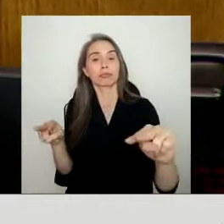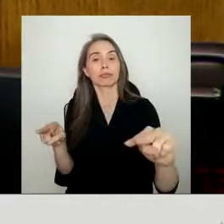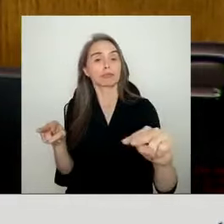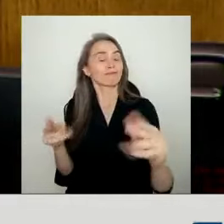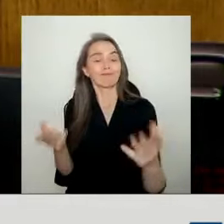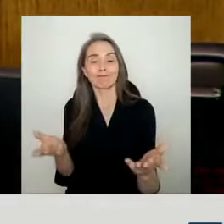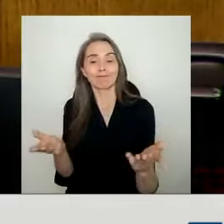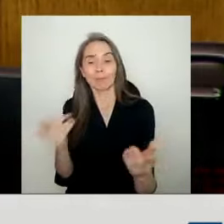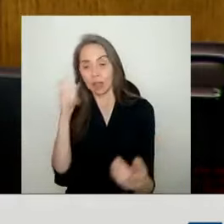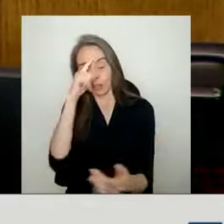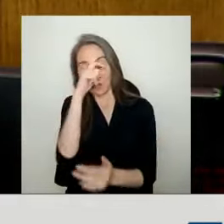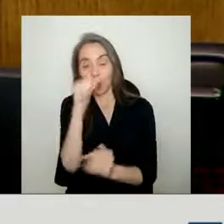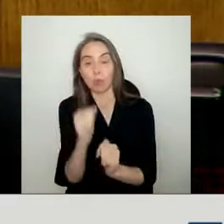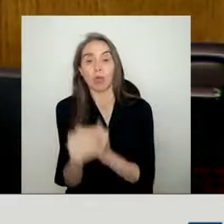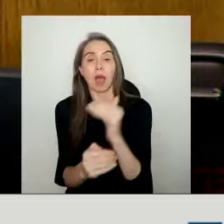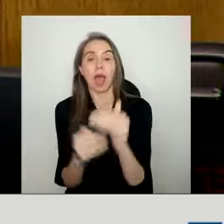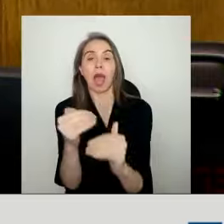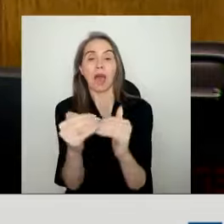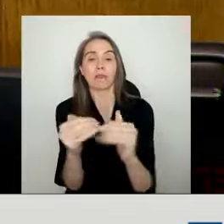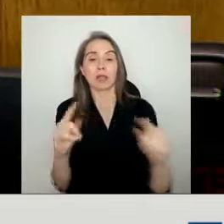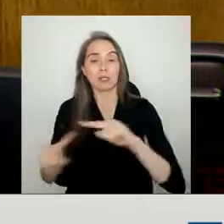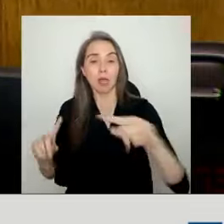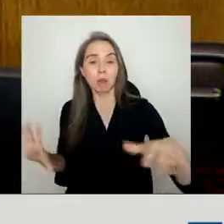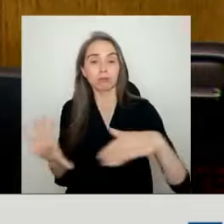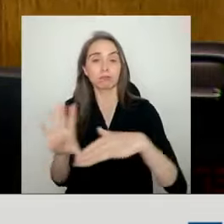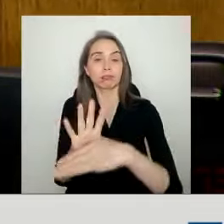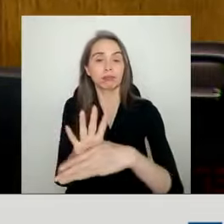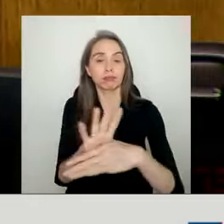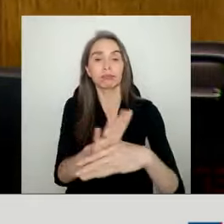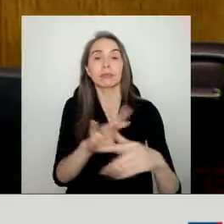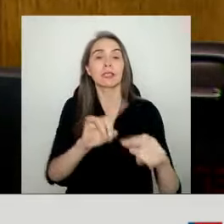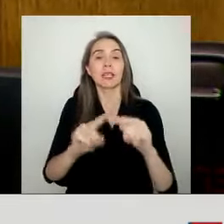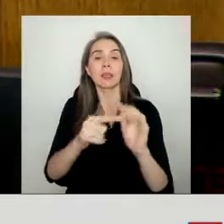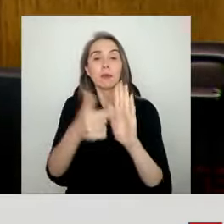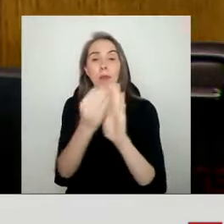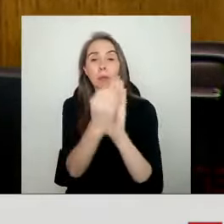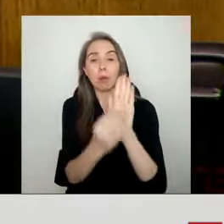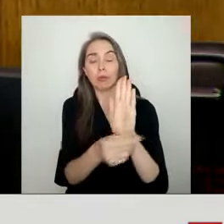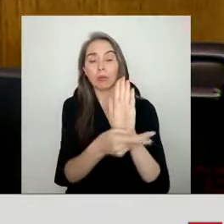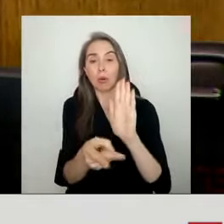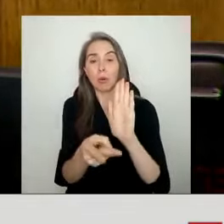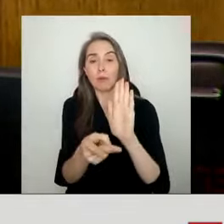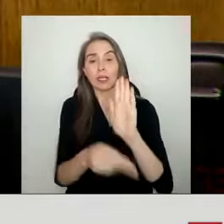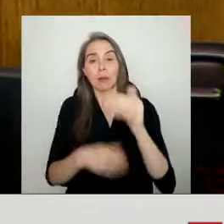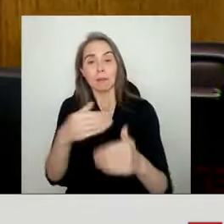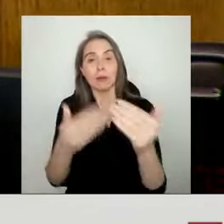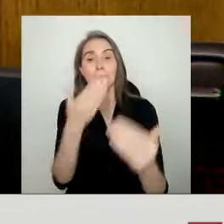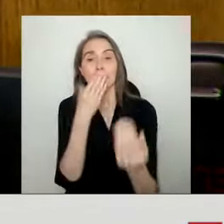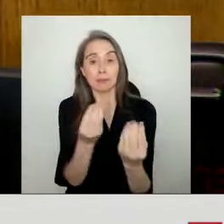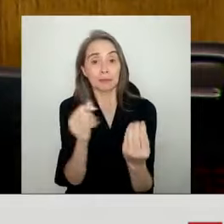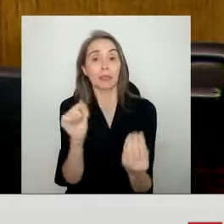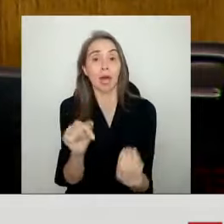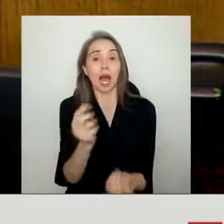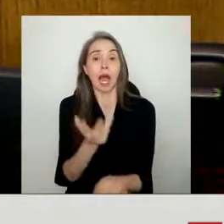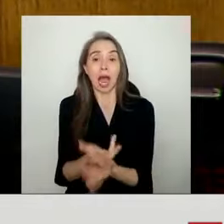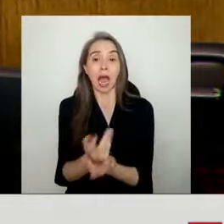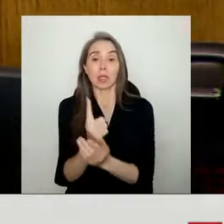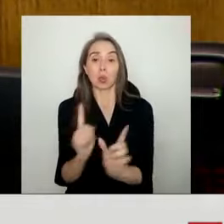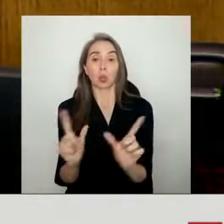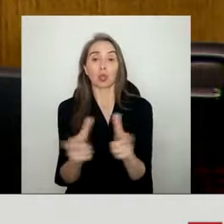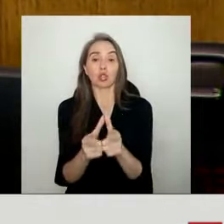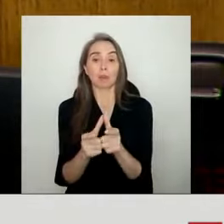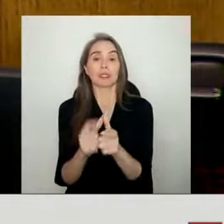Avance coordinado de las distintas políticas públicas hoy incluso tenemos una Comisión Nacional de evaluación